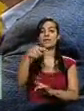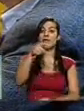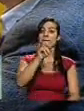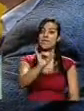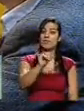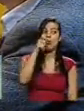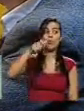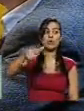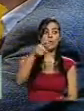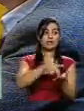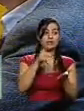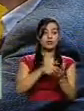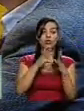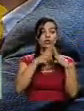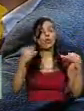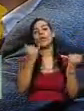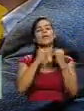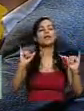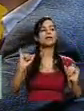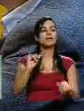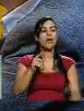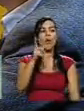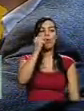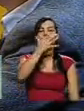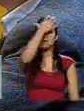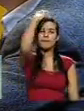participación indígena, Miranda organiza